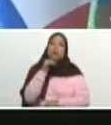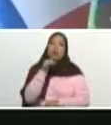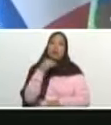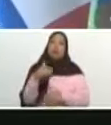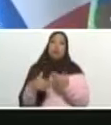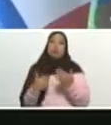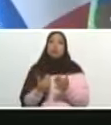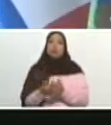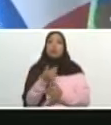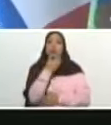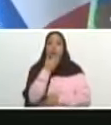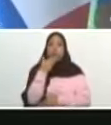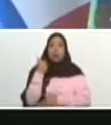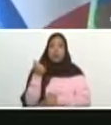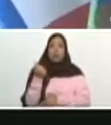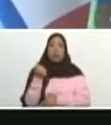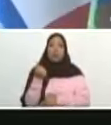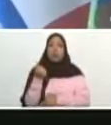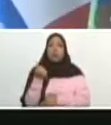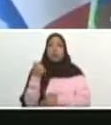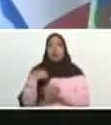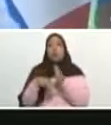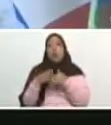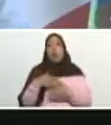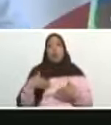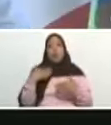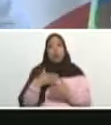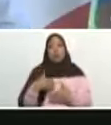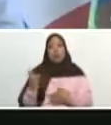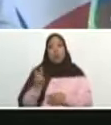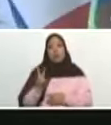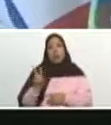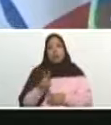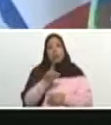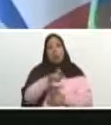tratando de ir mejorando las condiciones de nuestro país.